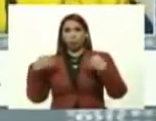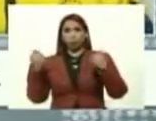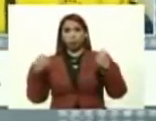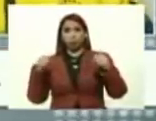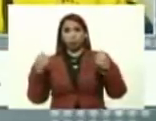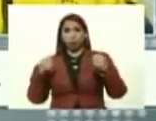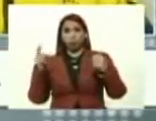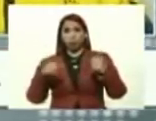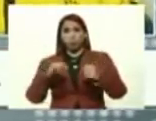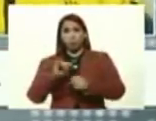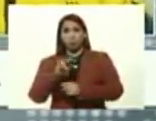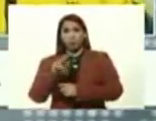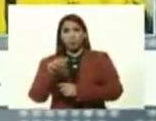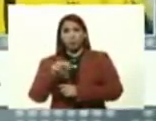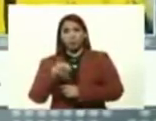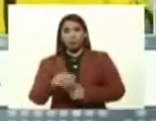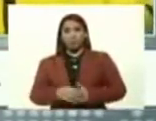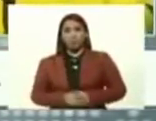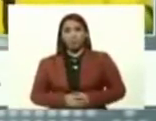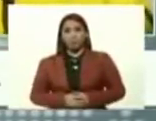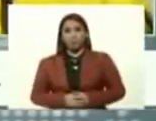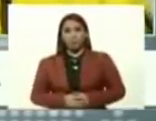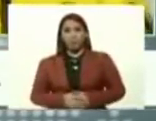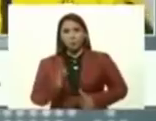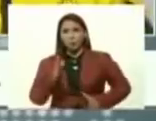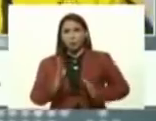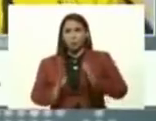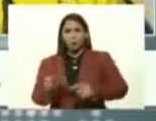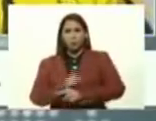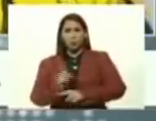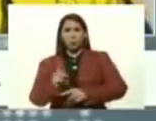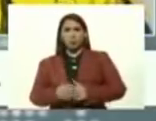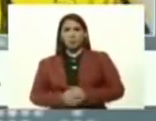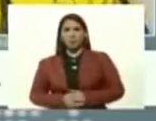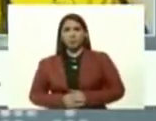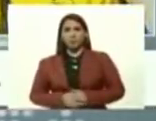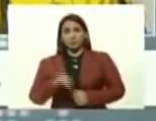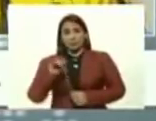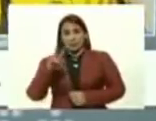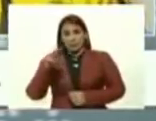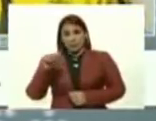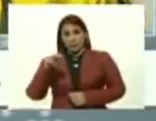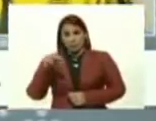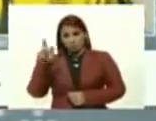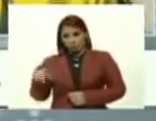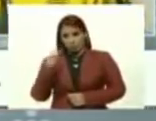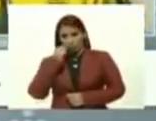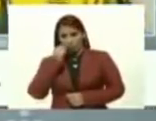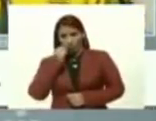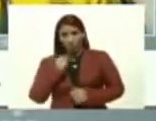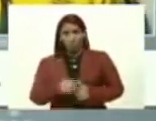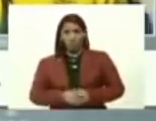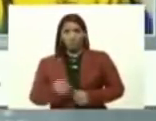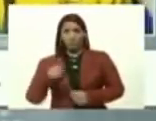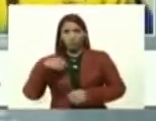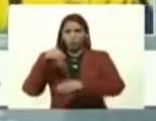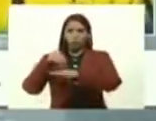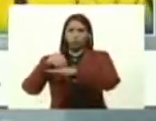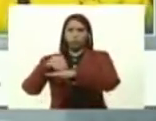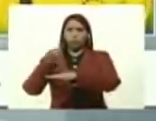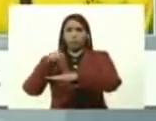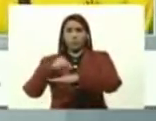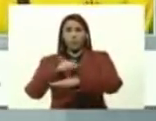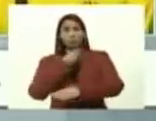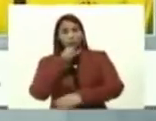Iván Pedroso, que corre más duro que un oso. Iván Pedroso. Yo les pedí, y te pido